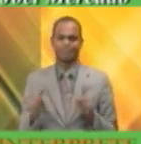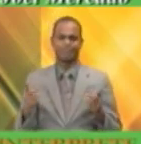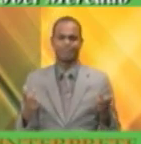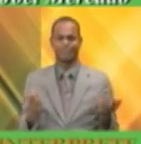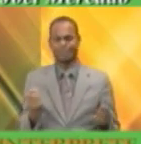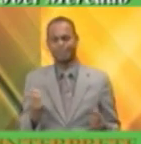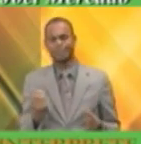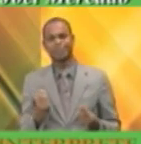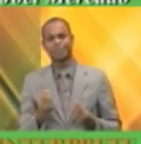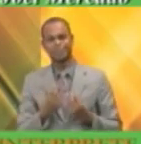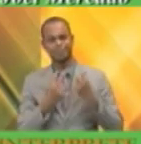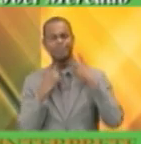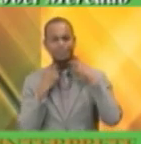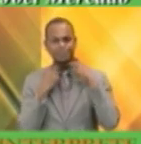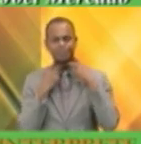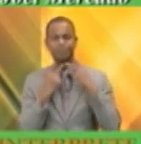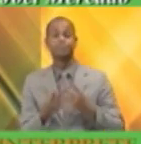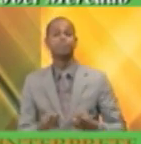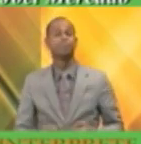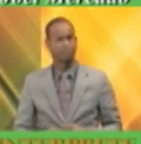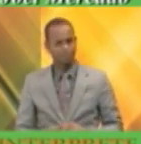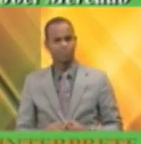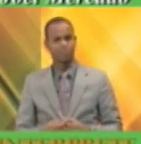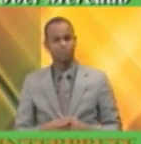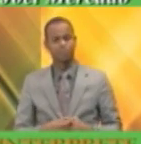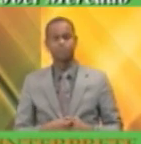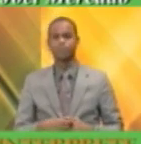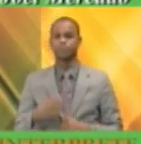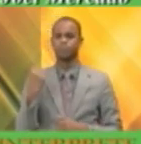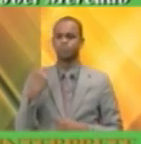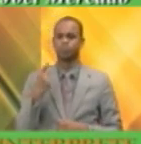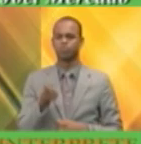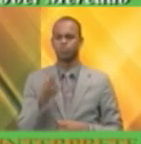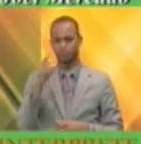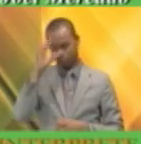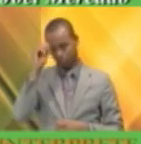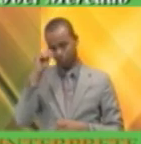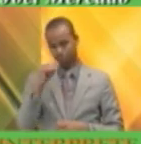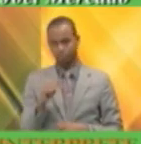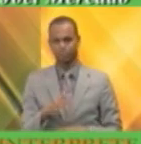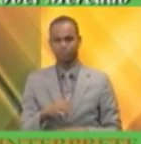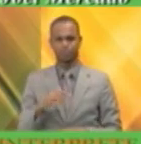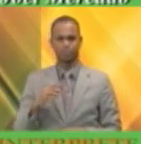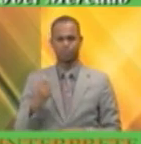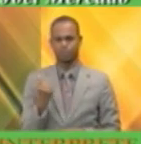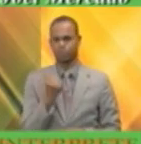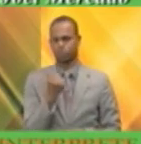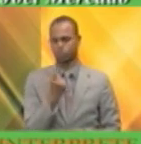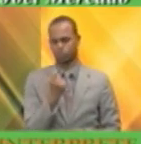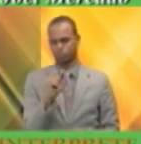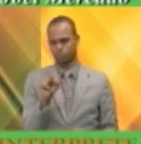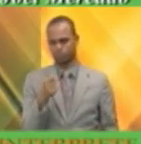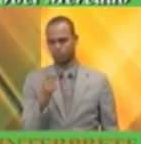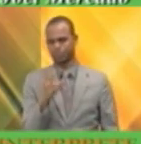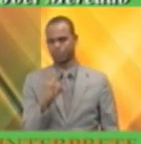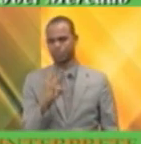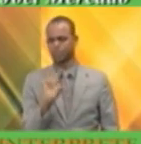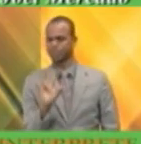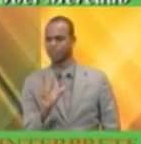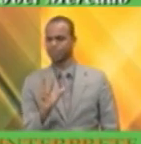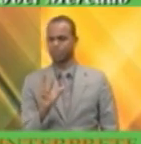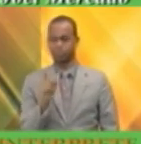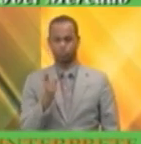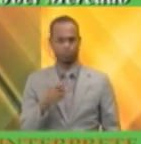los recursos, ¿entiendes? Entonces, es un muchachito que me hace un tiempo de 11.63, una marca